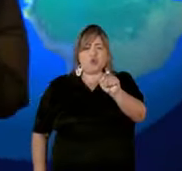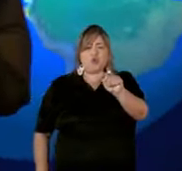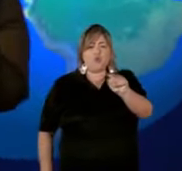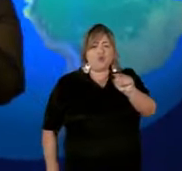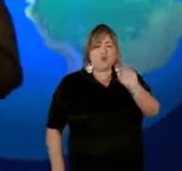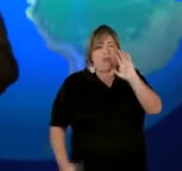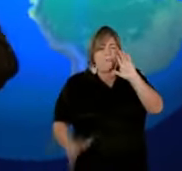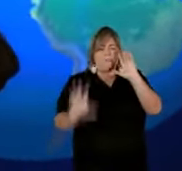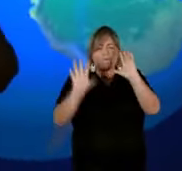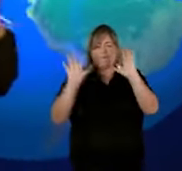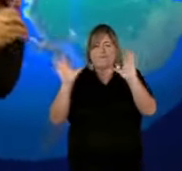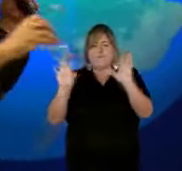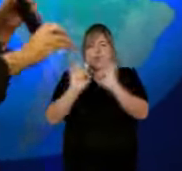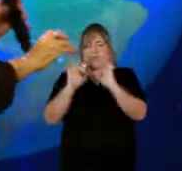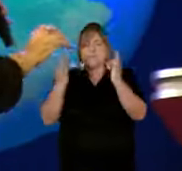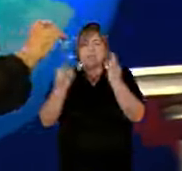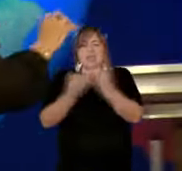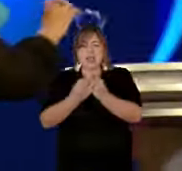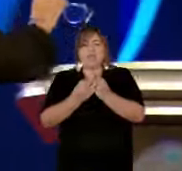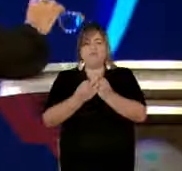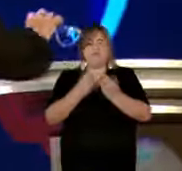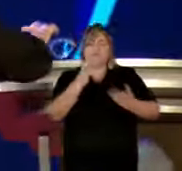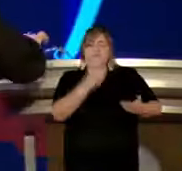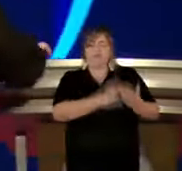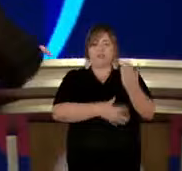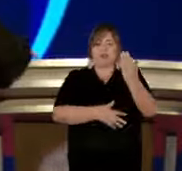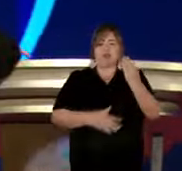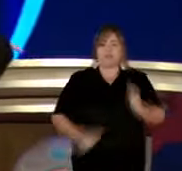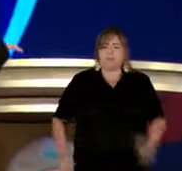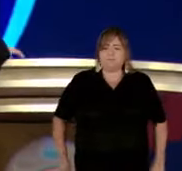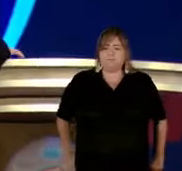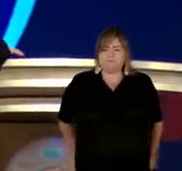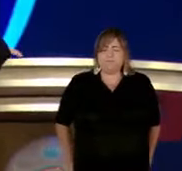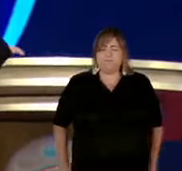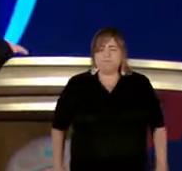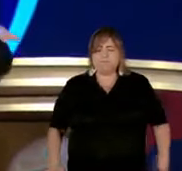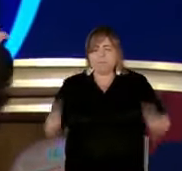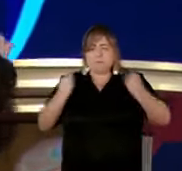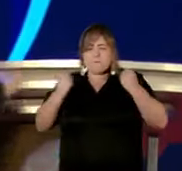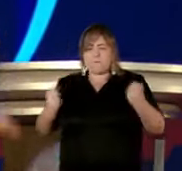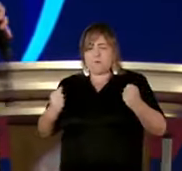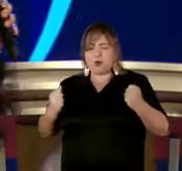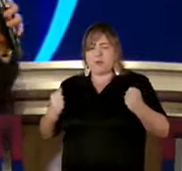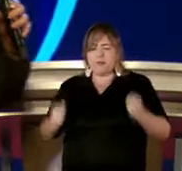Lo vas a atravesar, Fuente. Lo vas a atravesar.